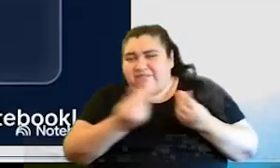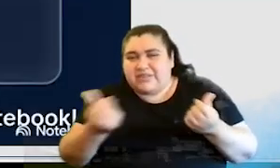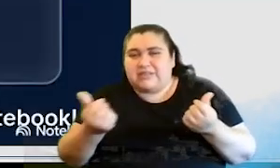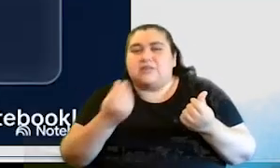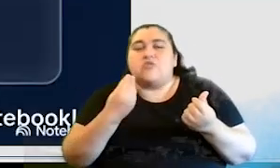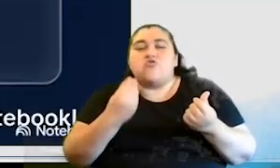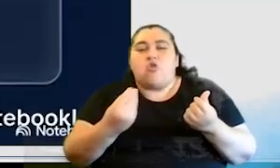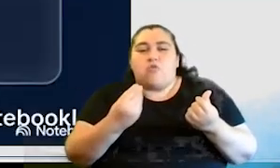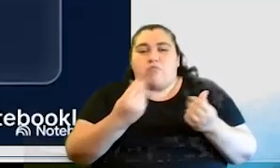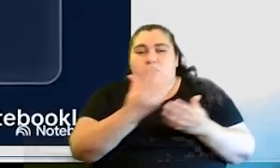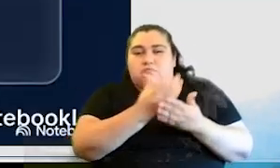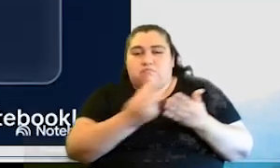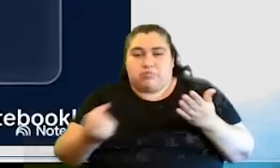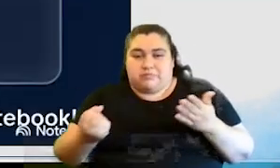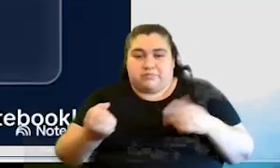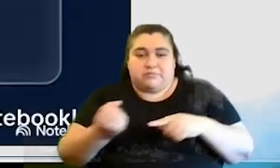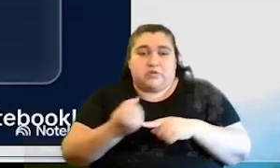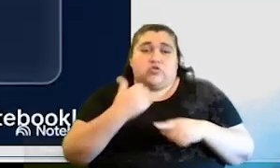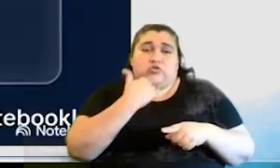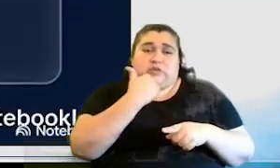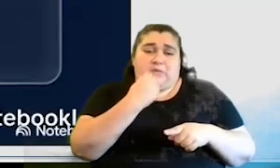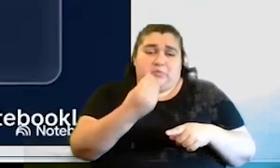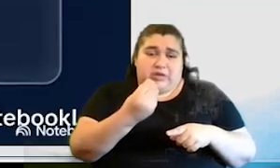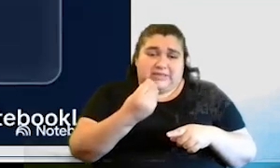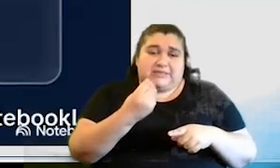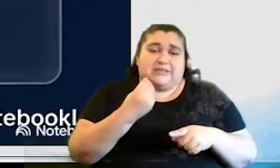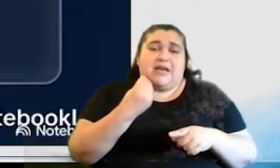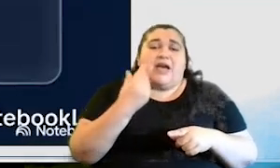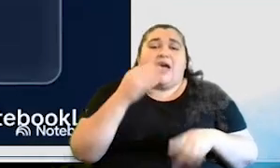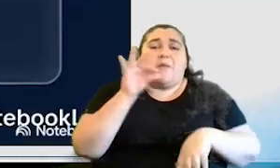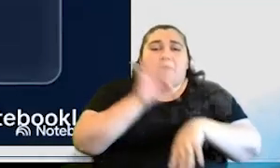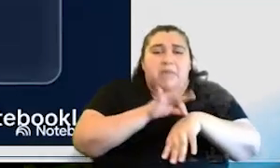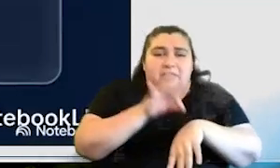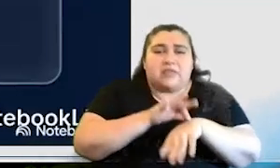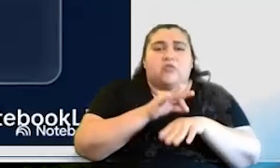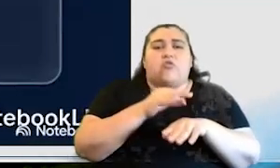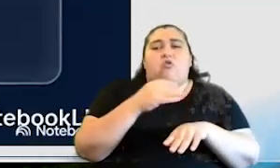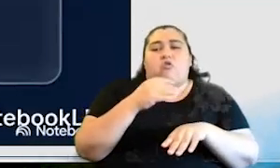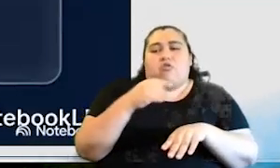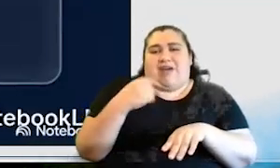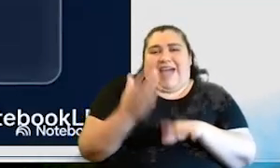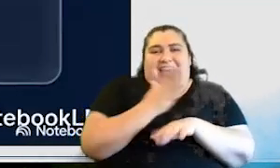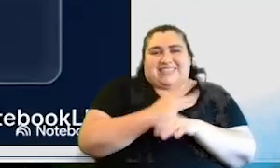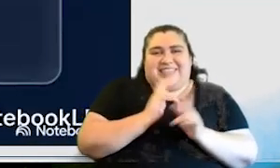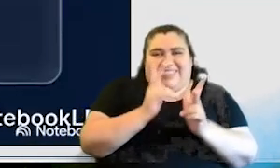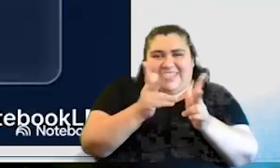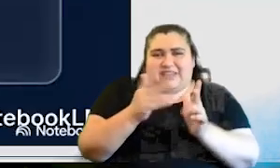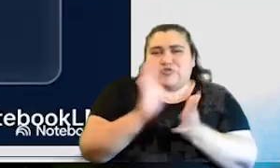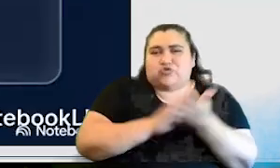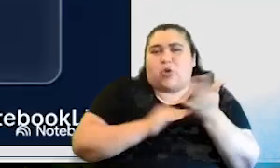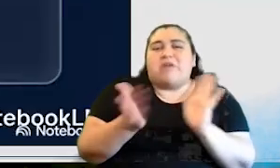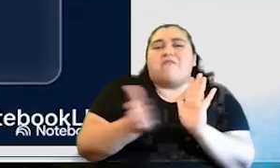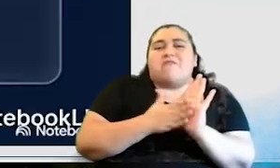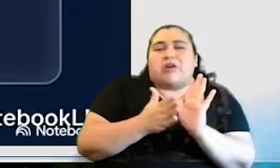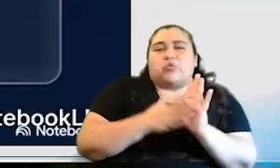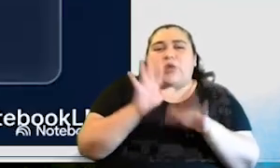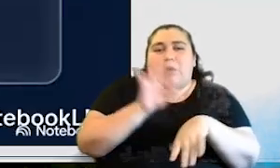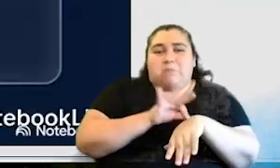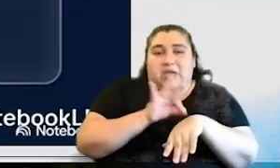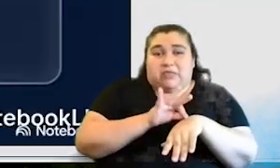son los honorarios de asistencia médica, que nosotros dijimos que tiene que estar la factura del profesional y solo puedo deducir lo que no me